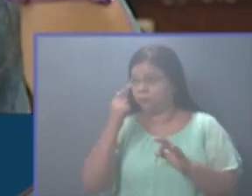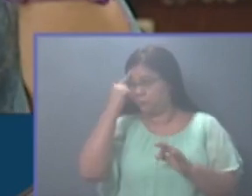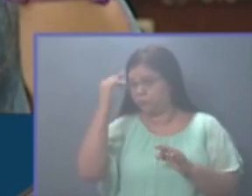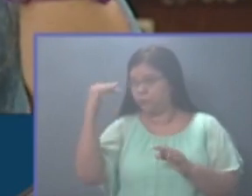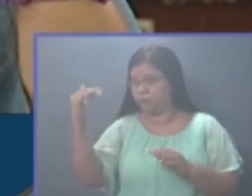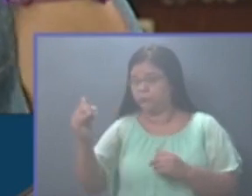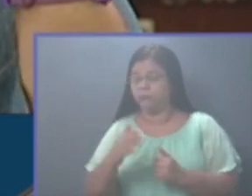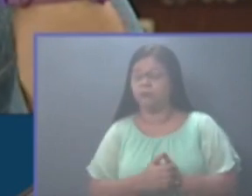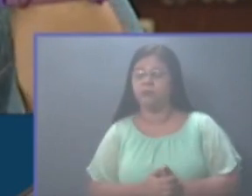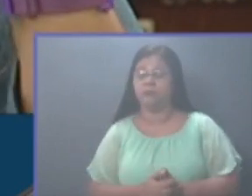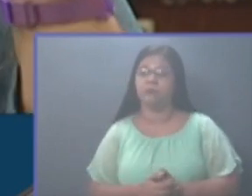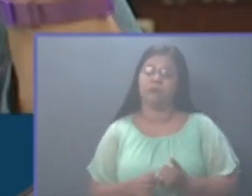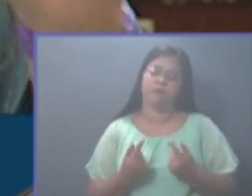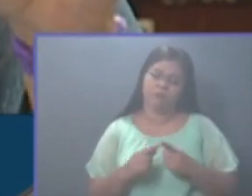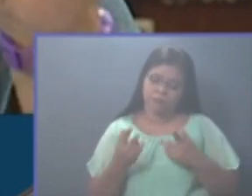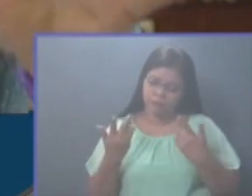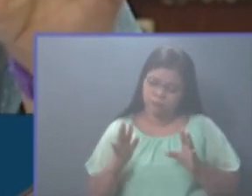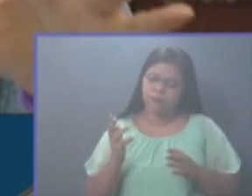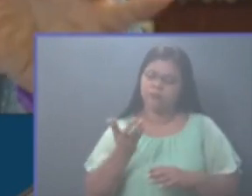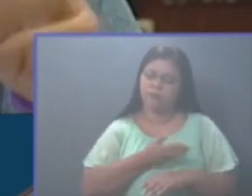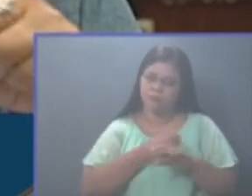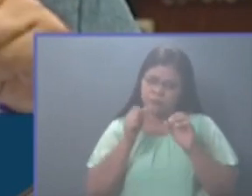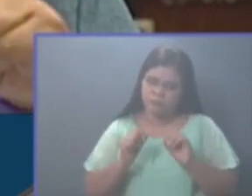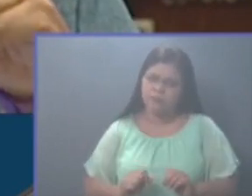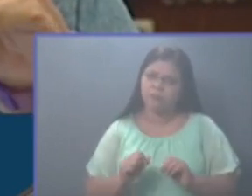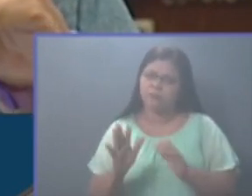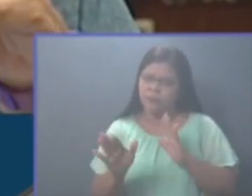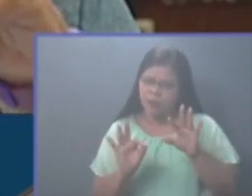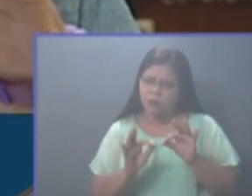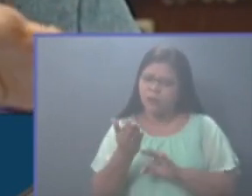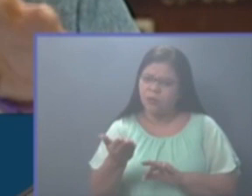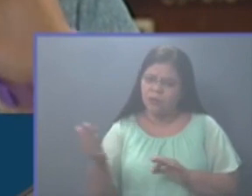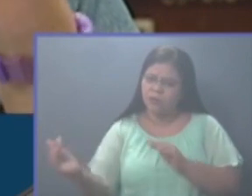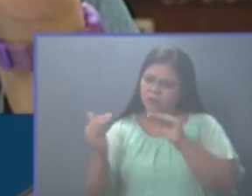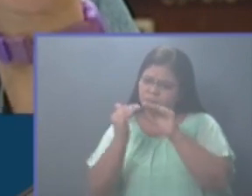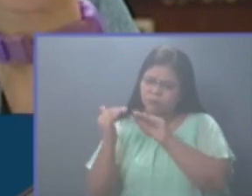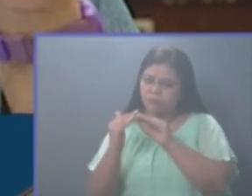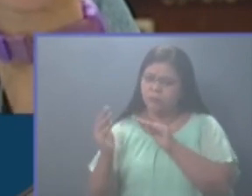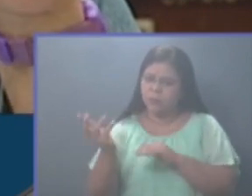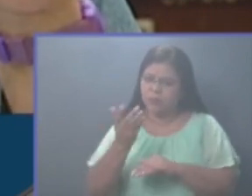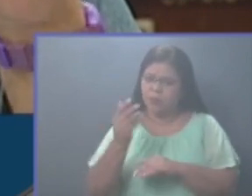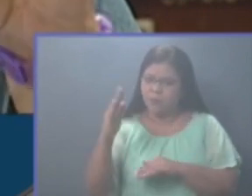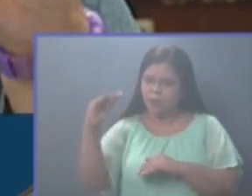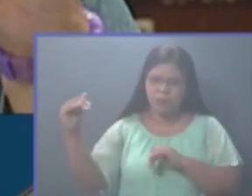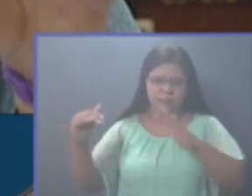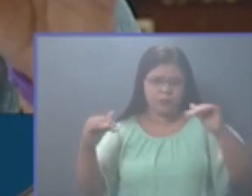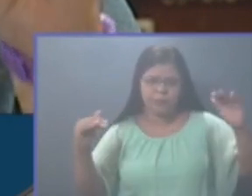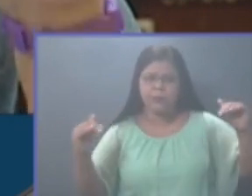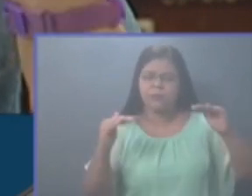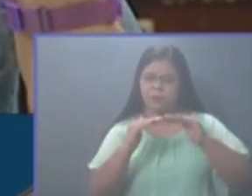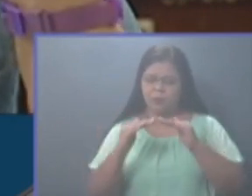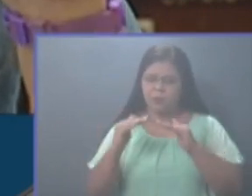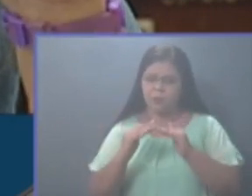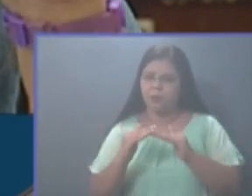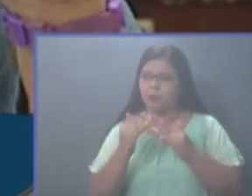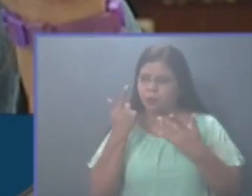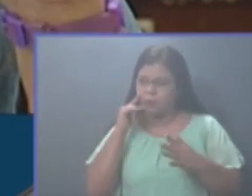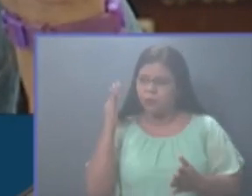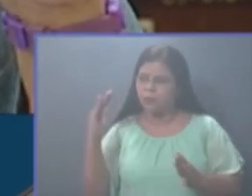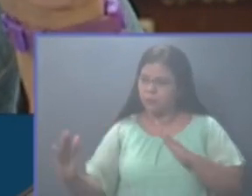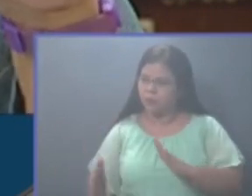guerras, y que podemos tener cosas comunes entre países, como es también la derrota de la